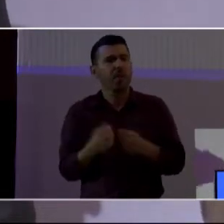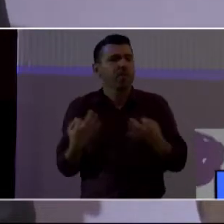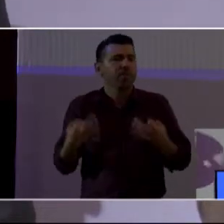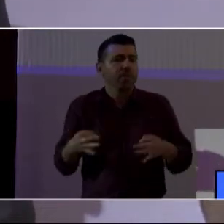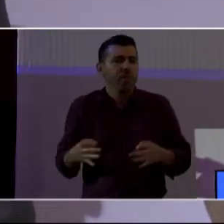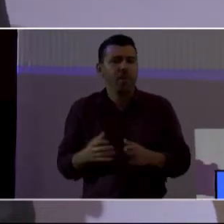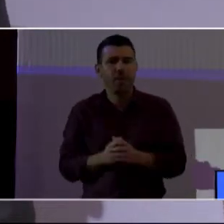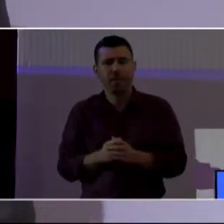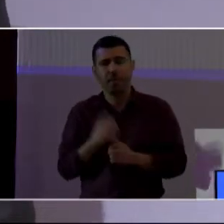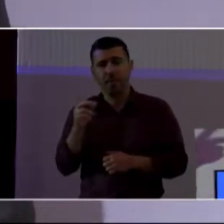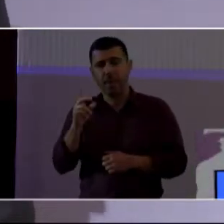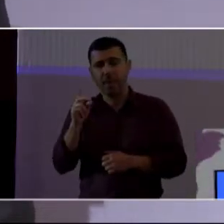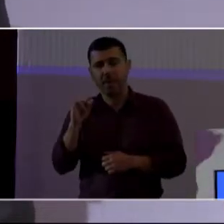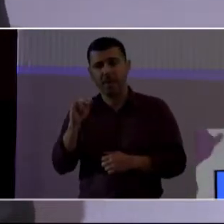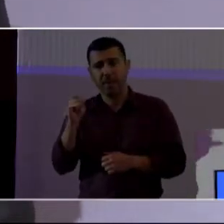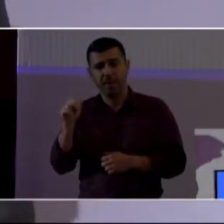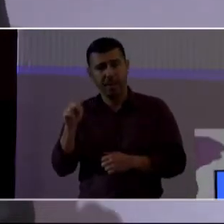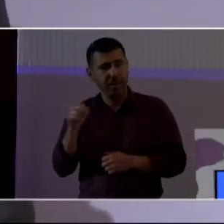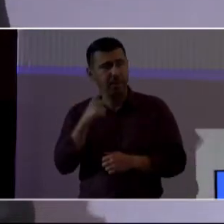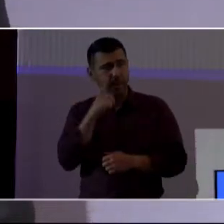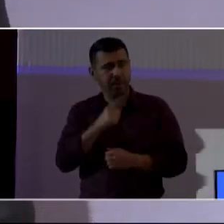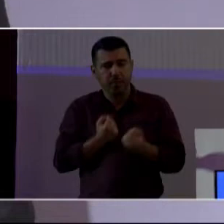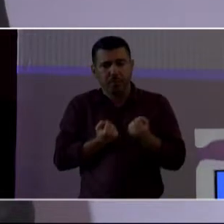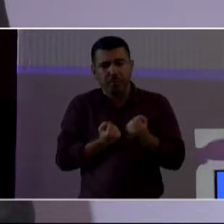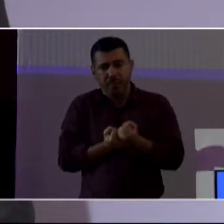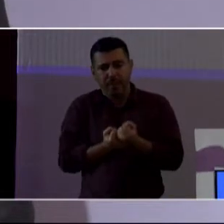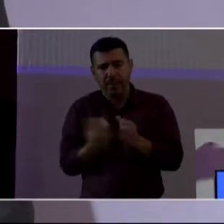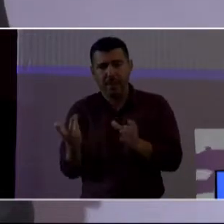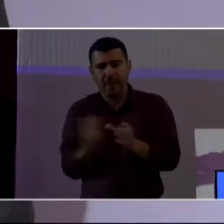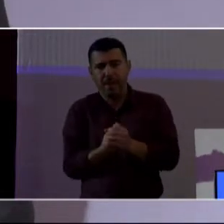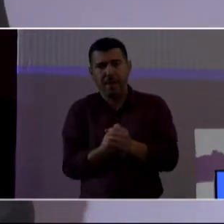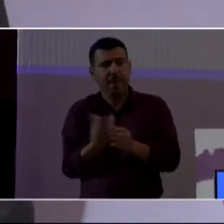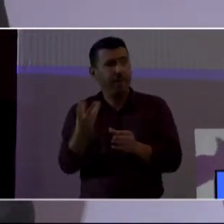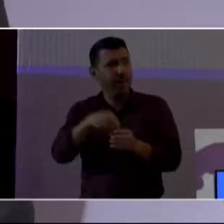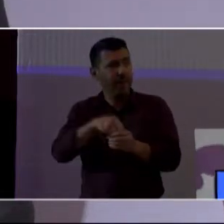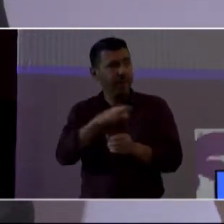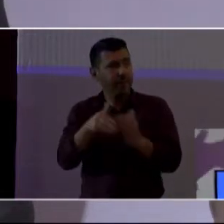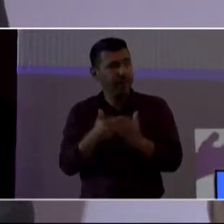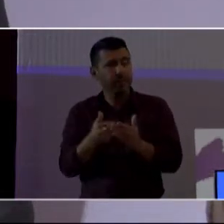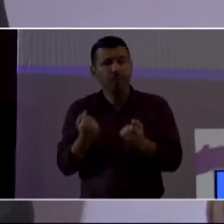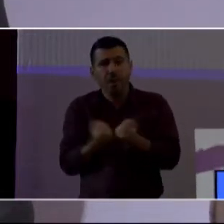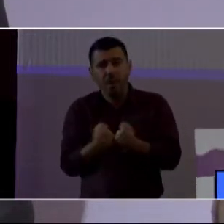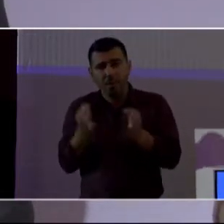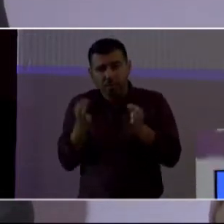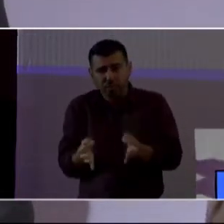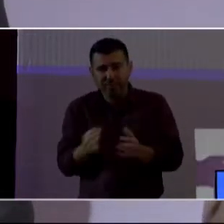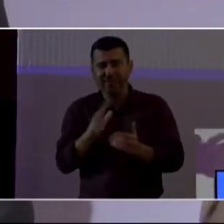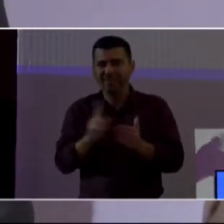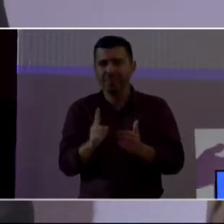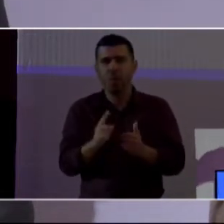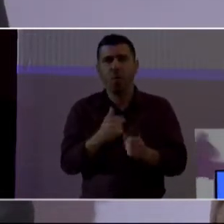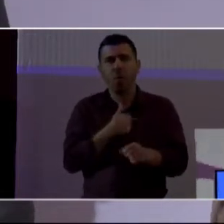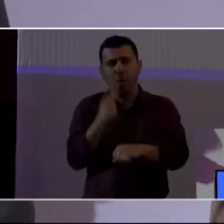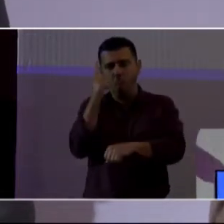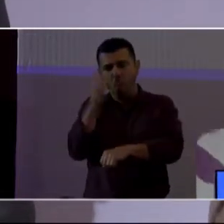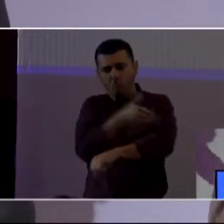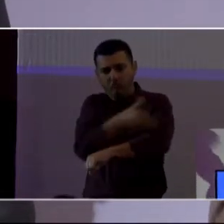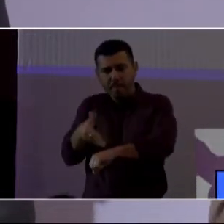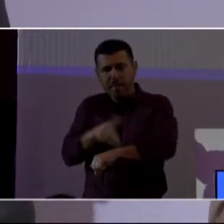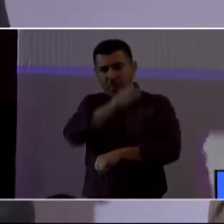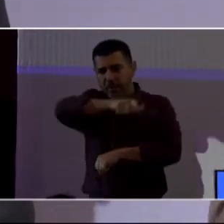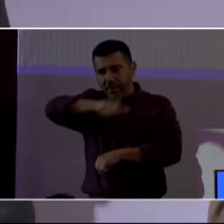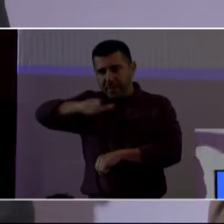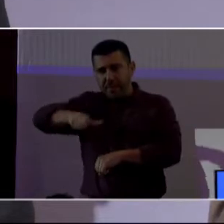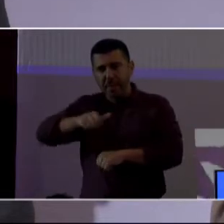DIAN. Entonces, para nosotros lo importante no era garantizar la reincorporación de FARC, era garantizar la reincorporación de más de 1 millón de caucanos a la economía